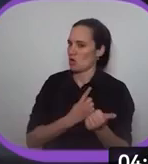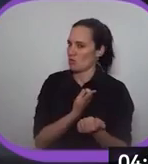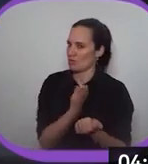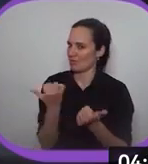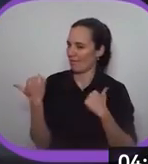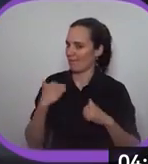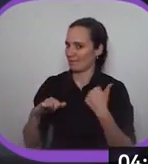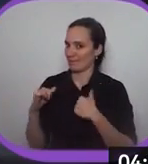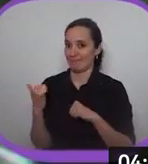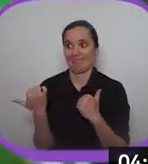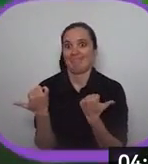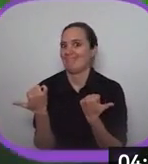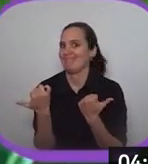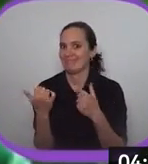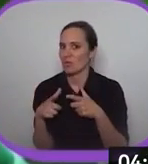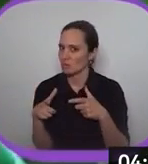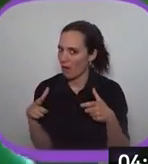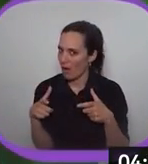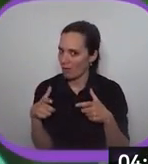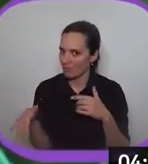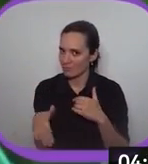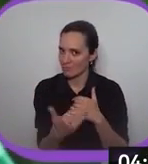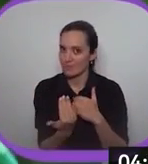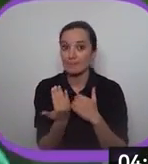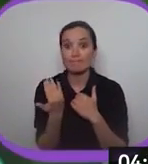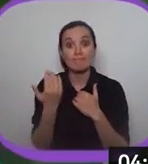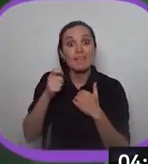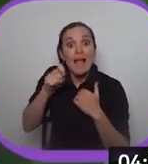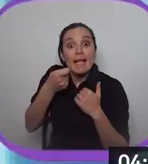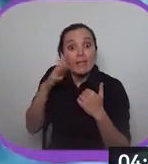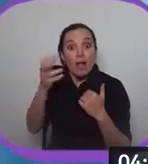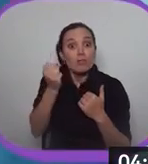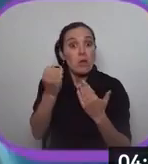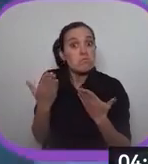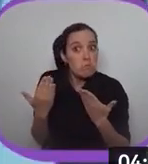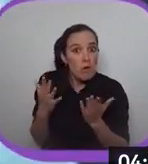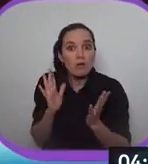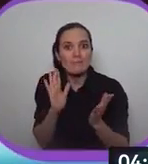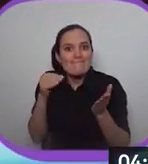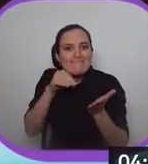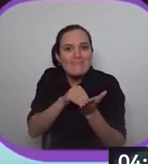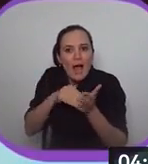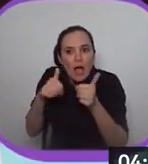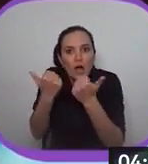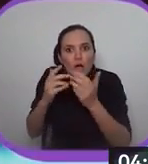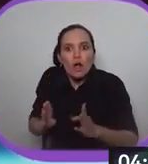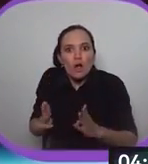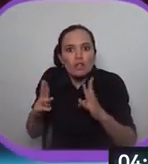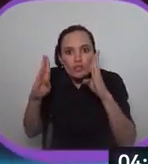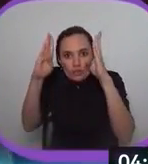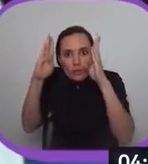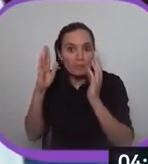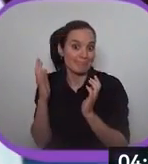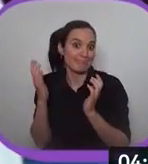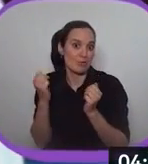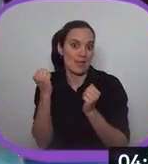estaría orgullosa de las heridas. Con nuestra poca habilidad, tuvimos suerte de salir. Recuperaron la llave de batalla y localizar un centro de comando Mobius fue